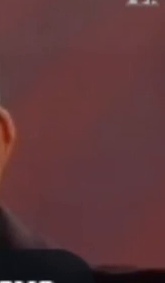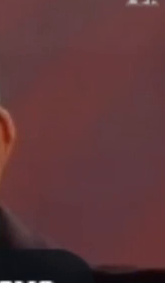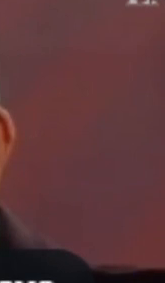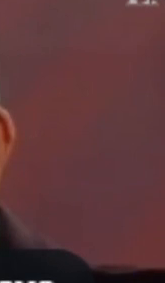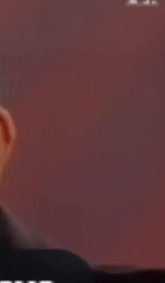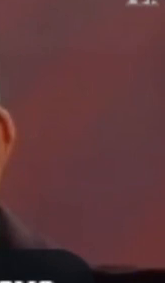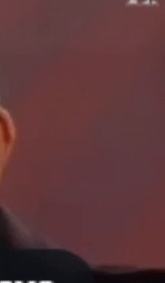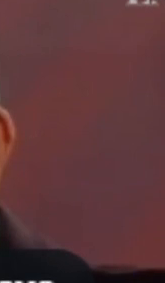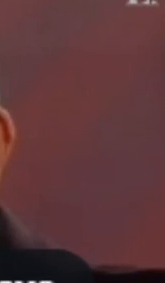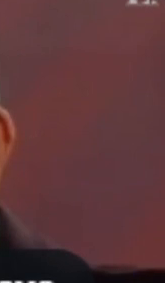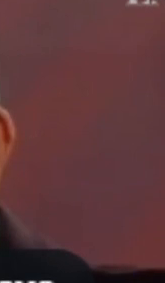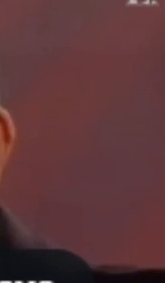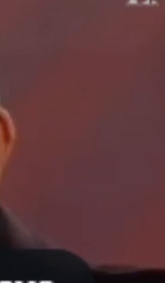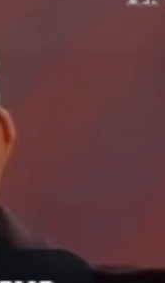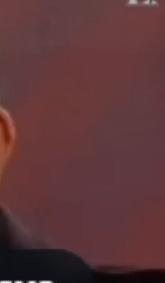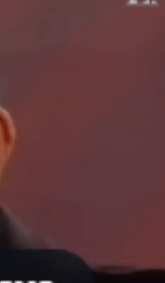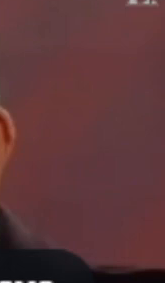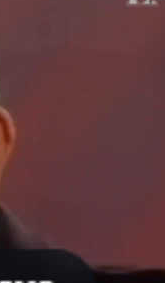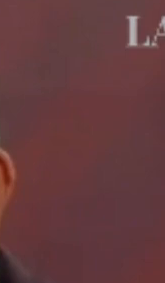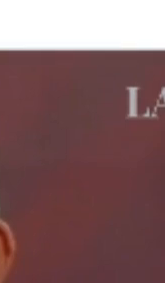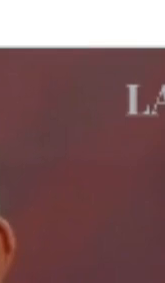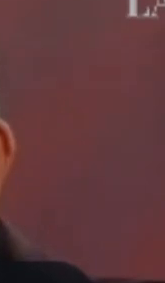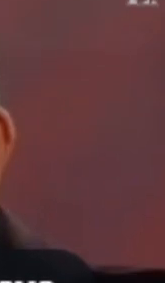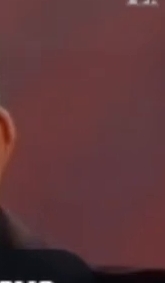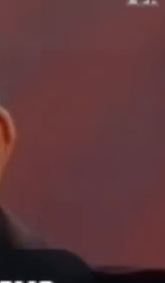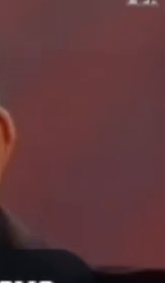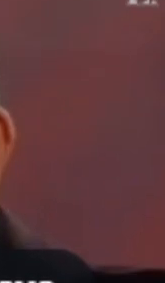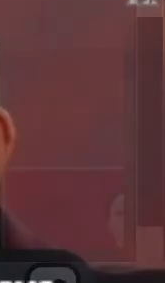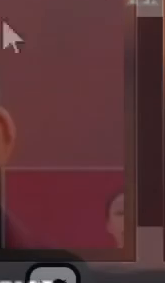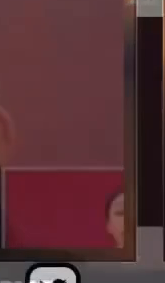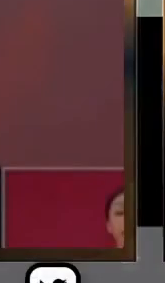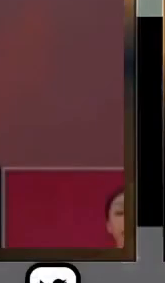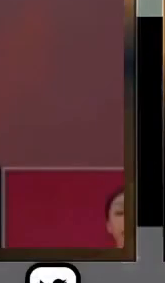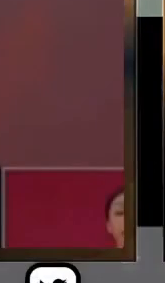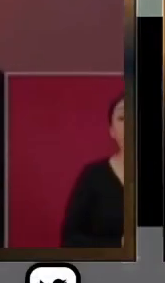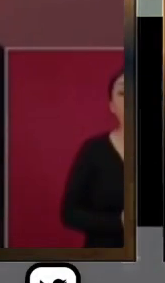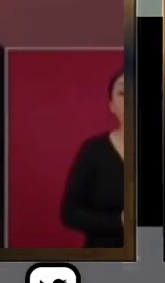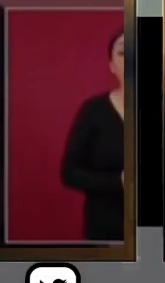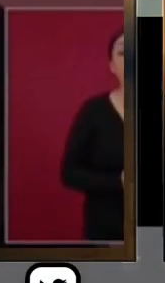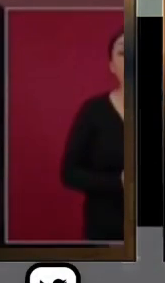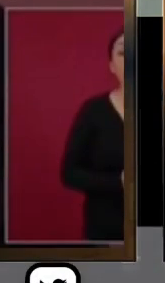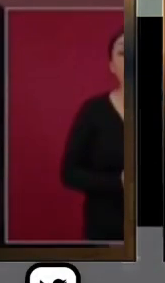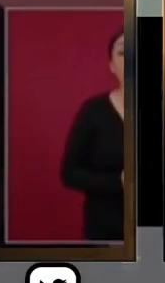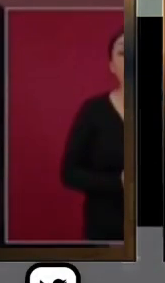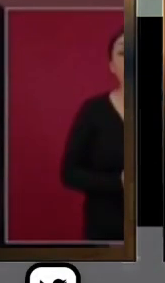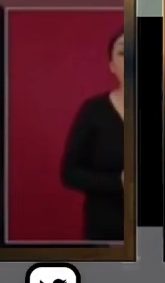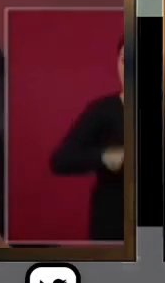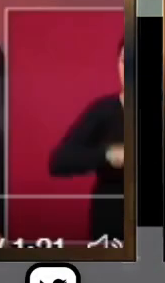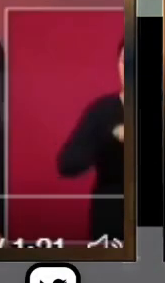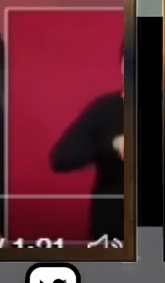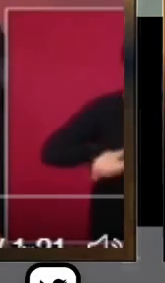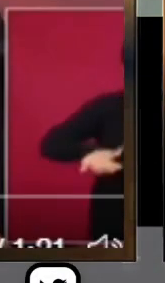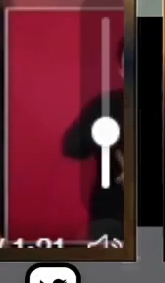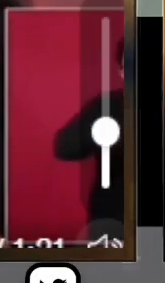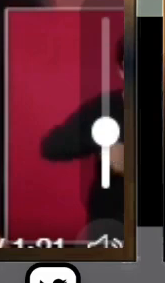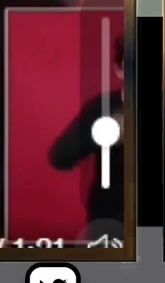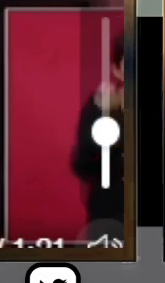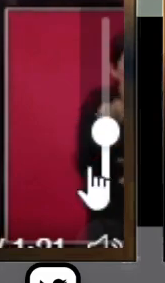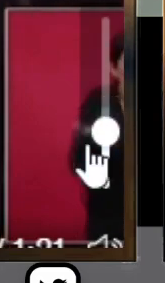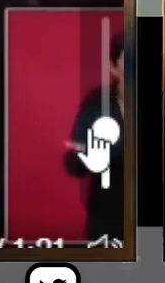Street Journal, vea, ahí lo decía fuerte y claro, vea.